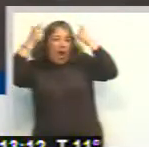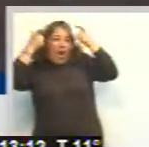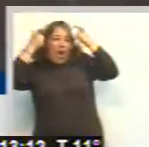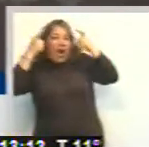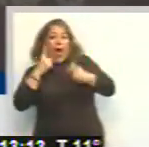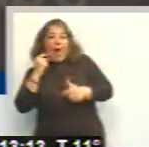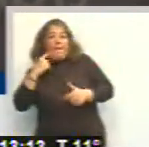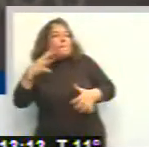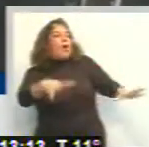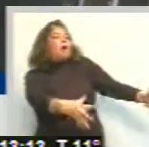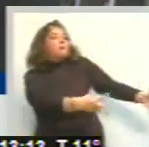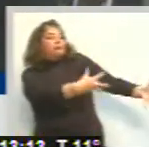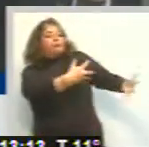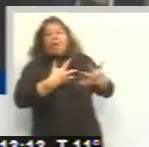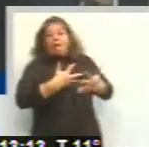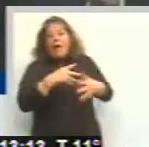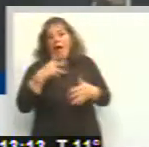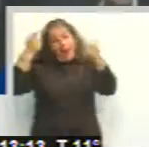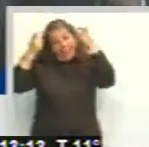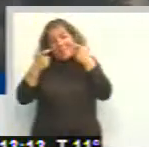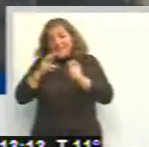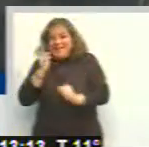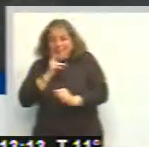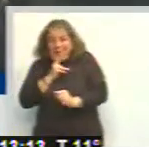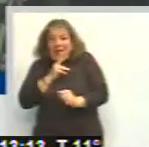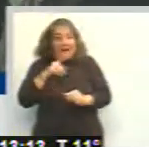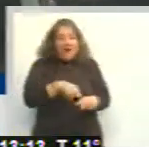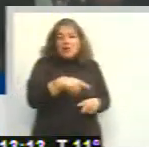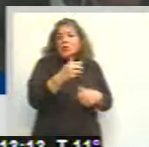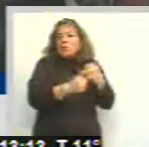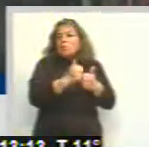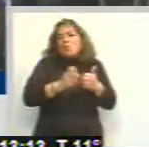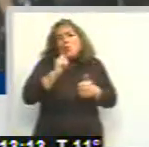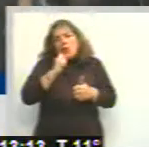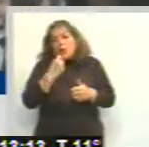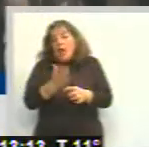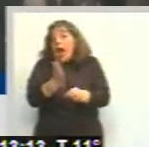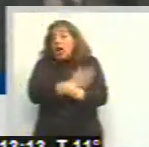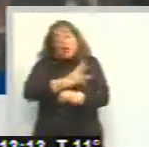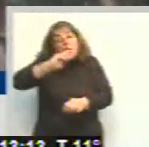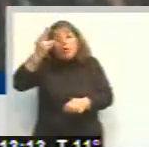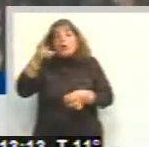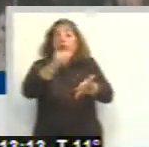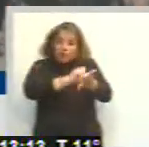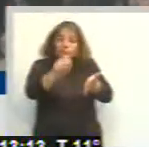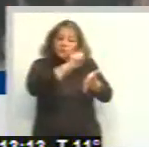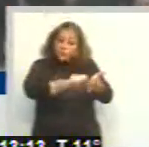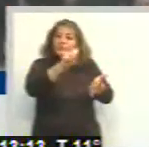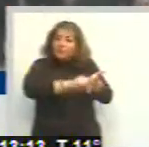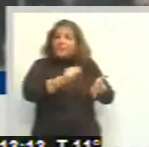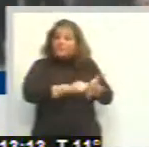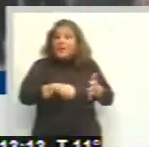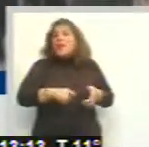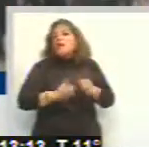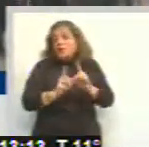feliz. Es una de las obras más importantes del compositor, dado que la escribió poco antes de morir. Eso también lleva a